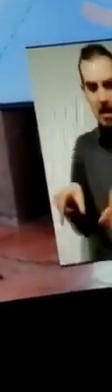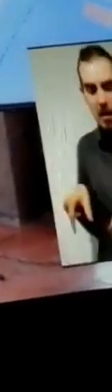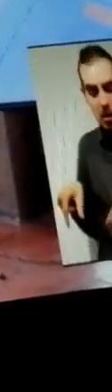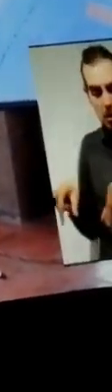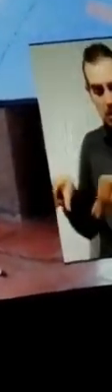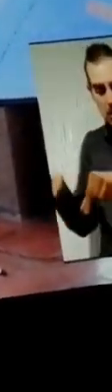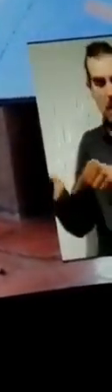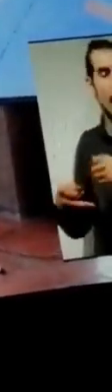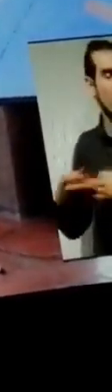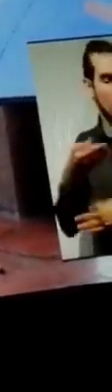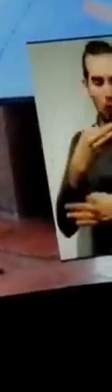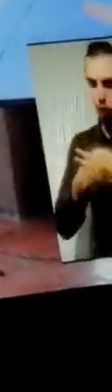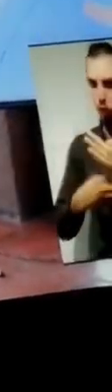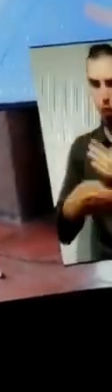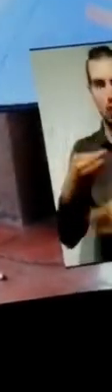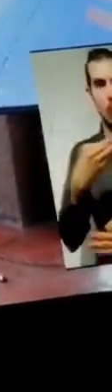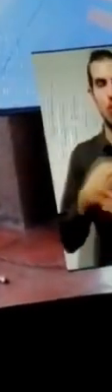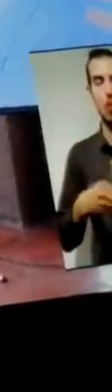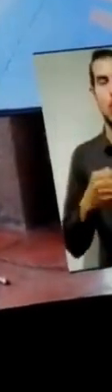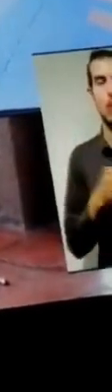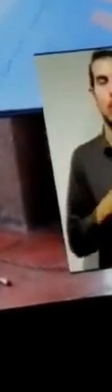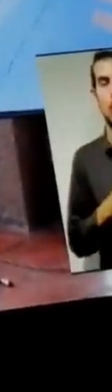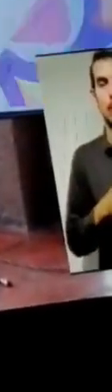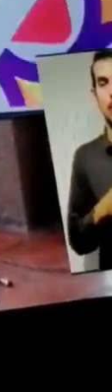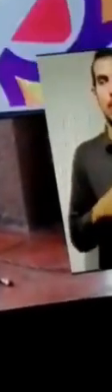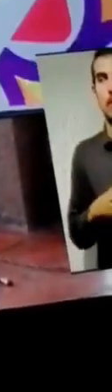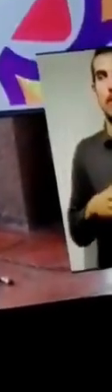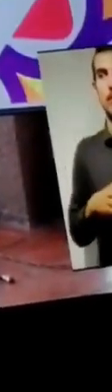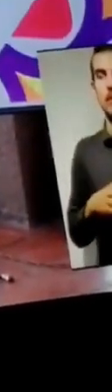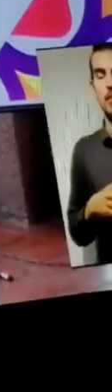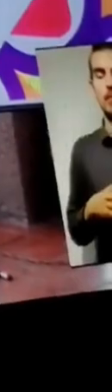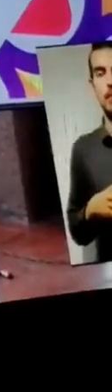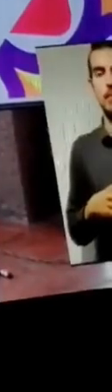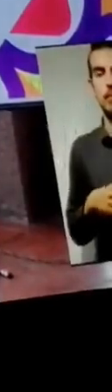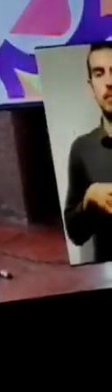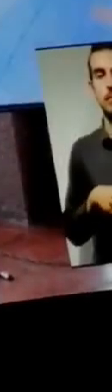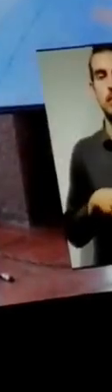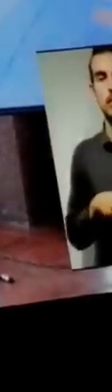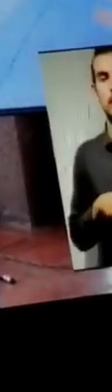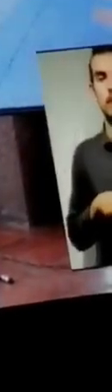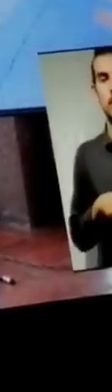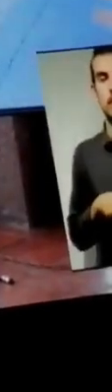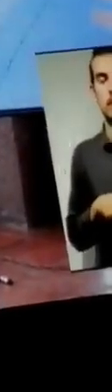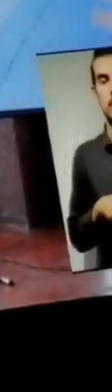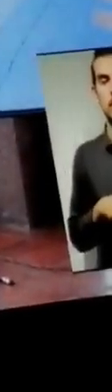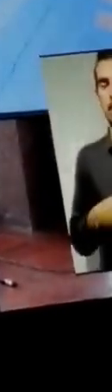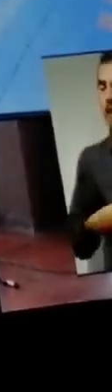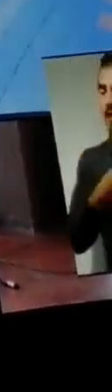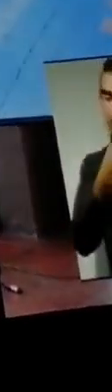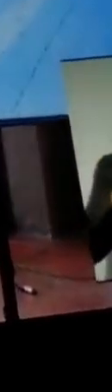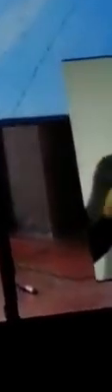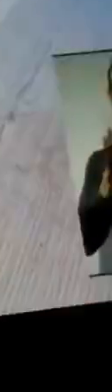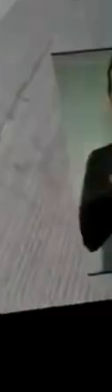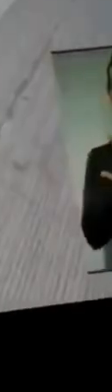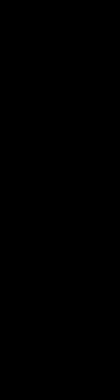hidrosanitaria, perdón. Y pues bueno, es todo.